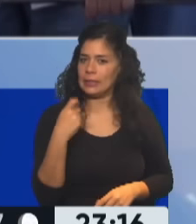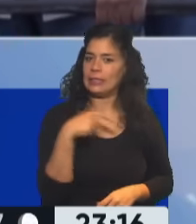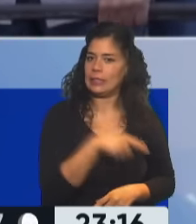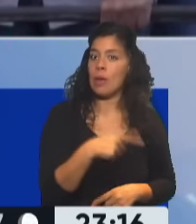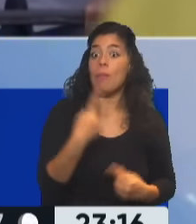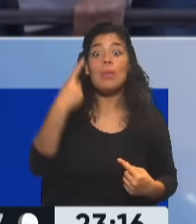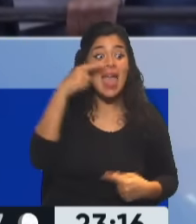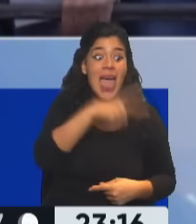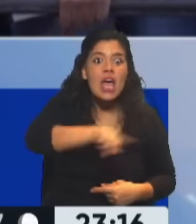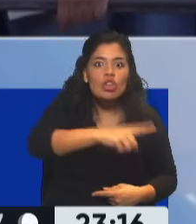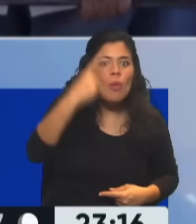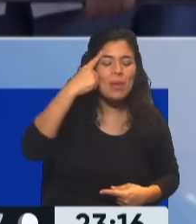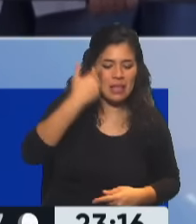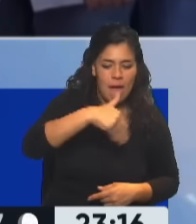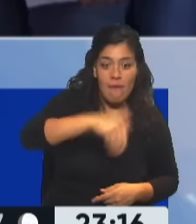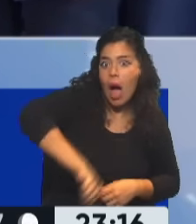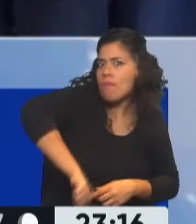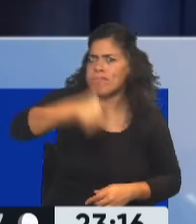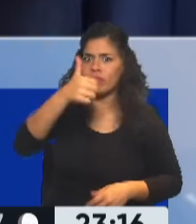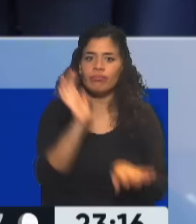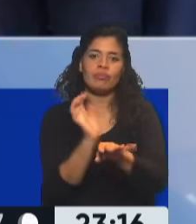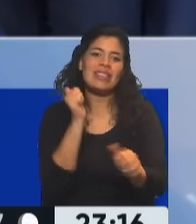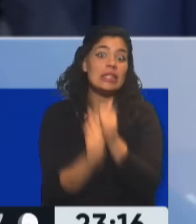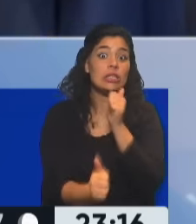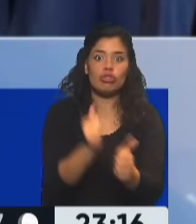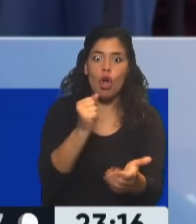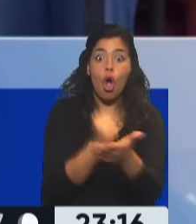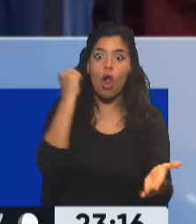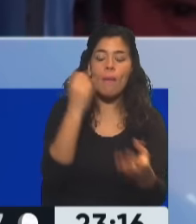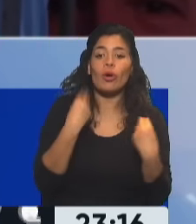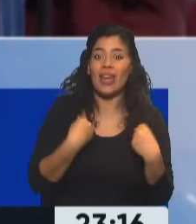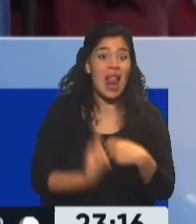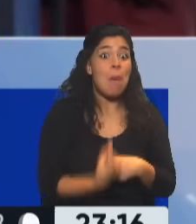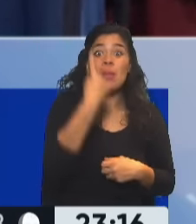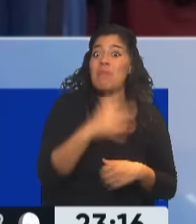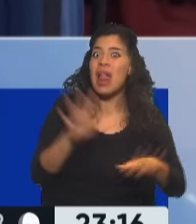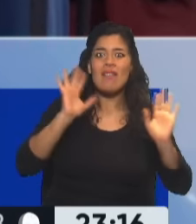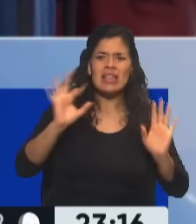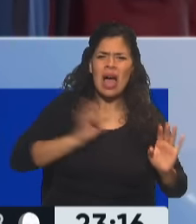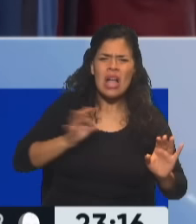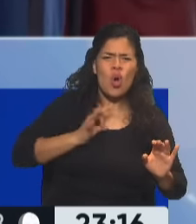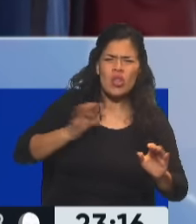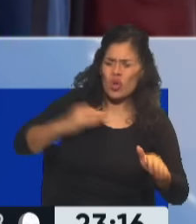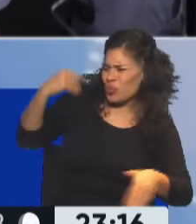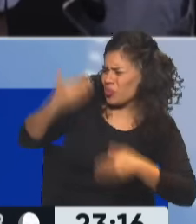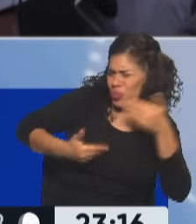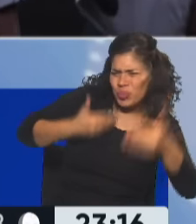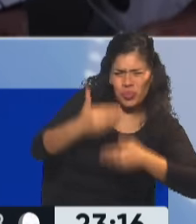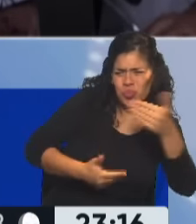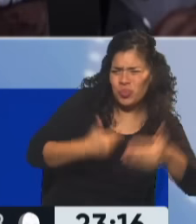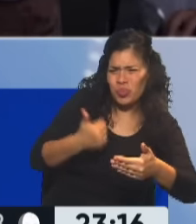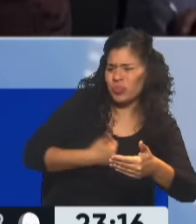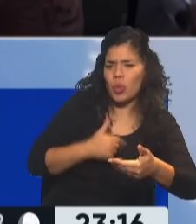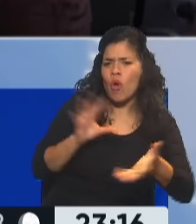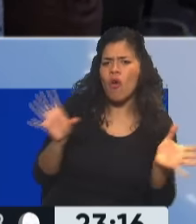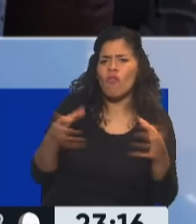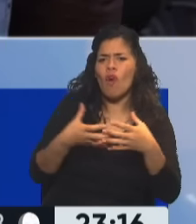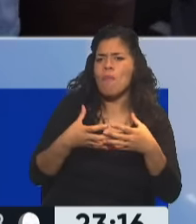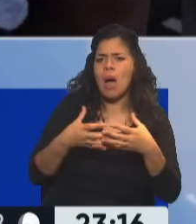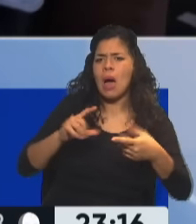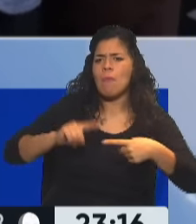es en muchos años la primera vez que la oposición va con un candidato unificado, ¿no? Que están detrás de la candidatura de